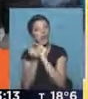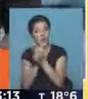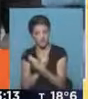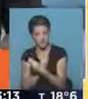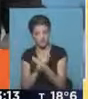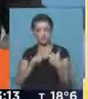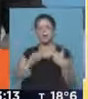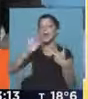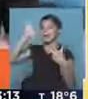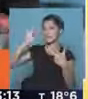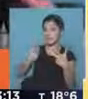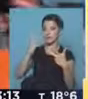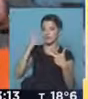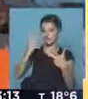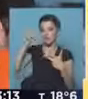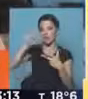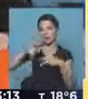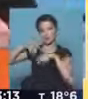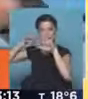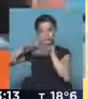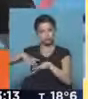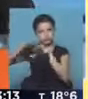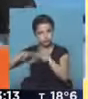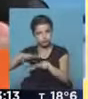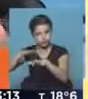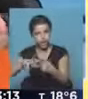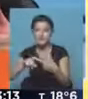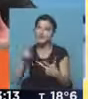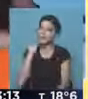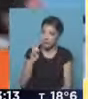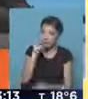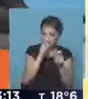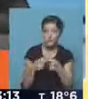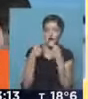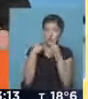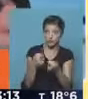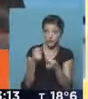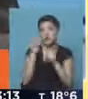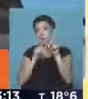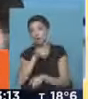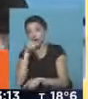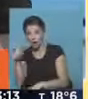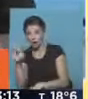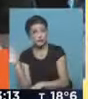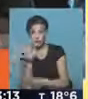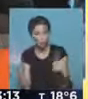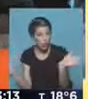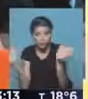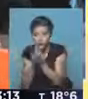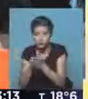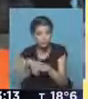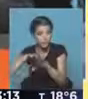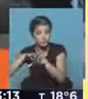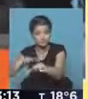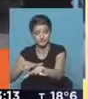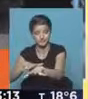miércoles 5 sale la gente a la calle y ahí se ve en la calle gente que había votado por el sí, gente que había votado por el no, manifestándose juntos. La pregunta